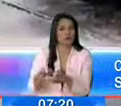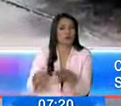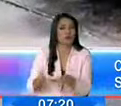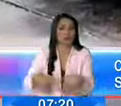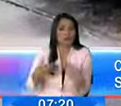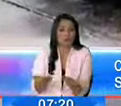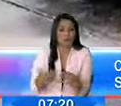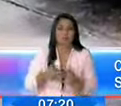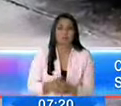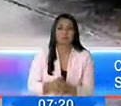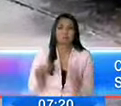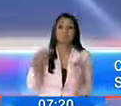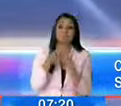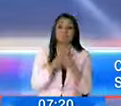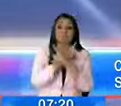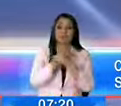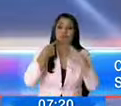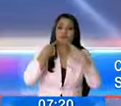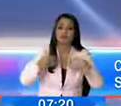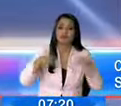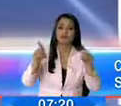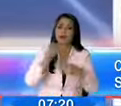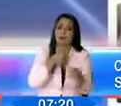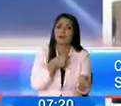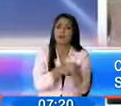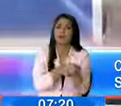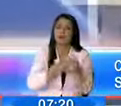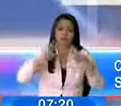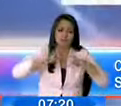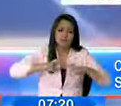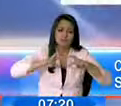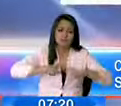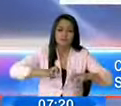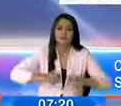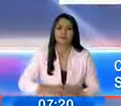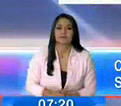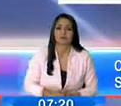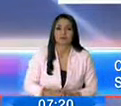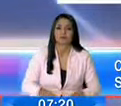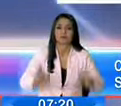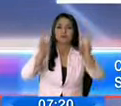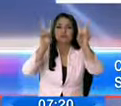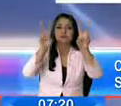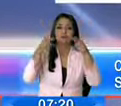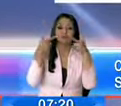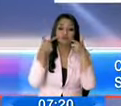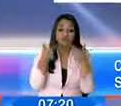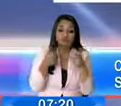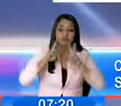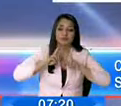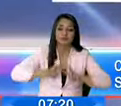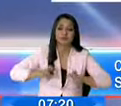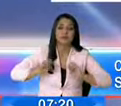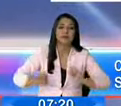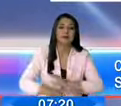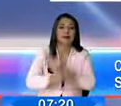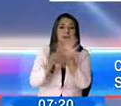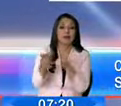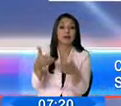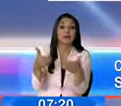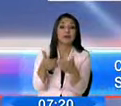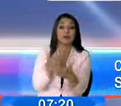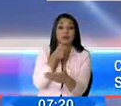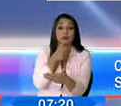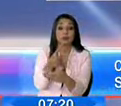cuenta de Twitter, reiteró su disposición a colaborar con las pesquisas. Vigilaremos las investigaciones para esclarecer el asesinato del equipo